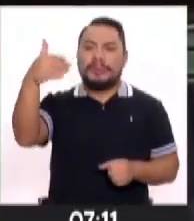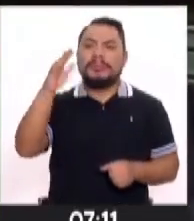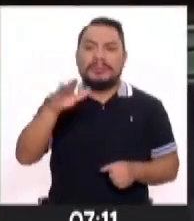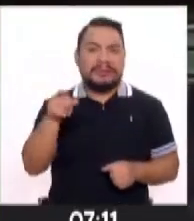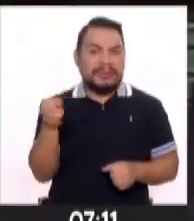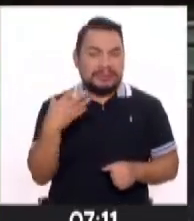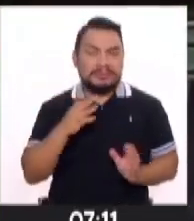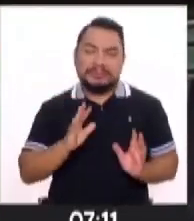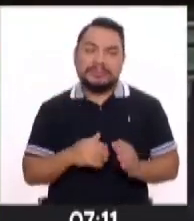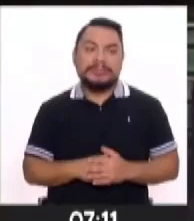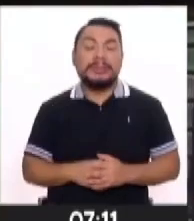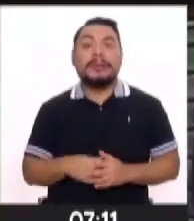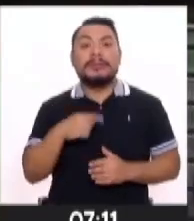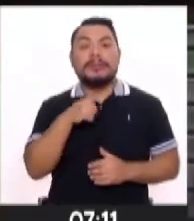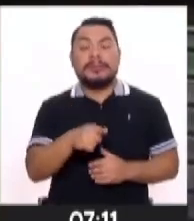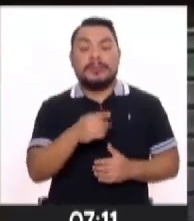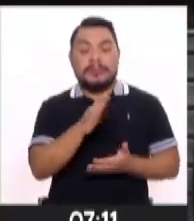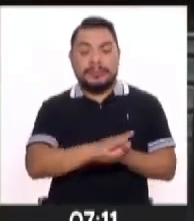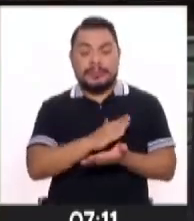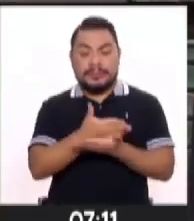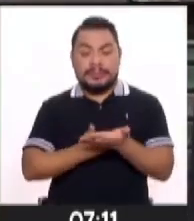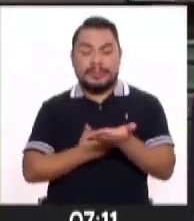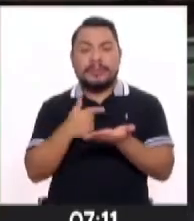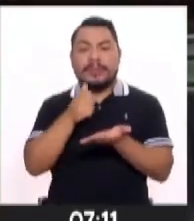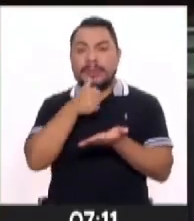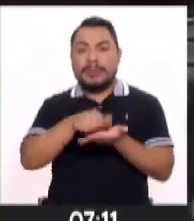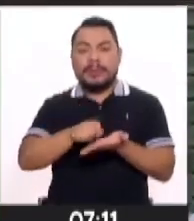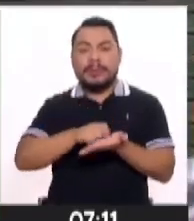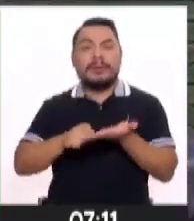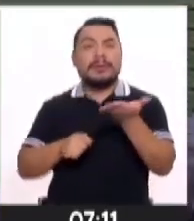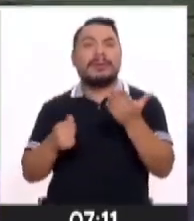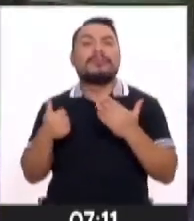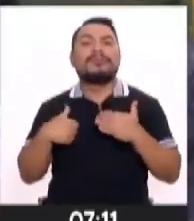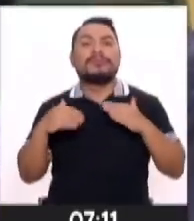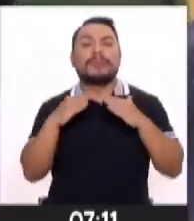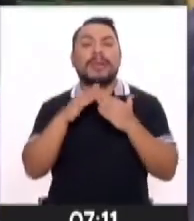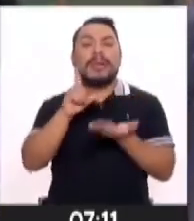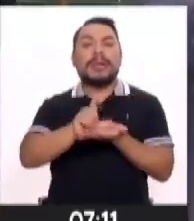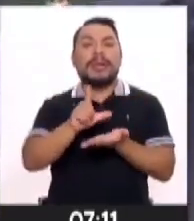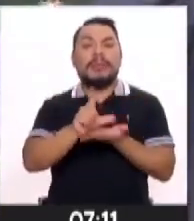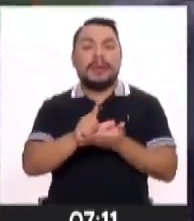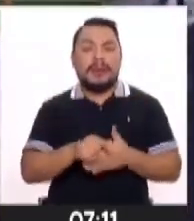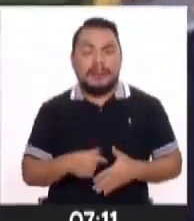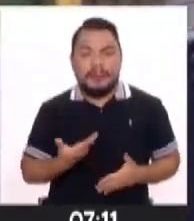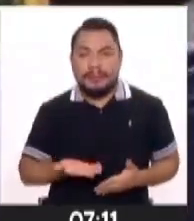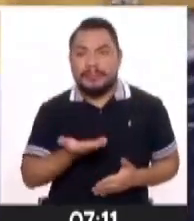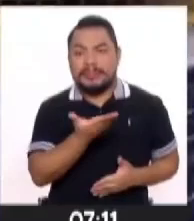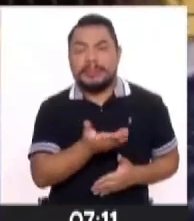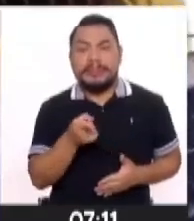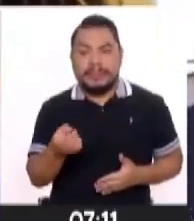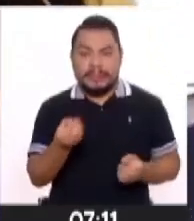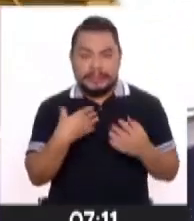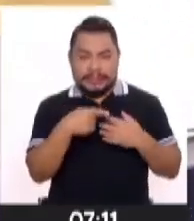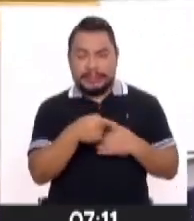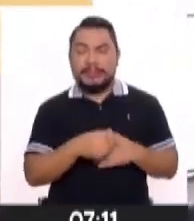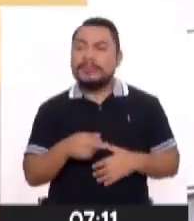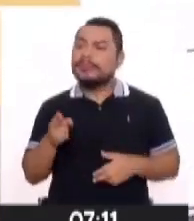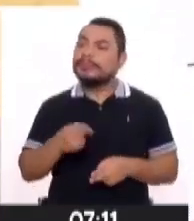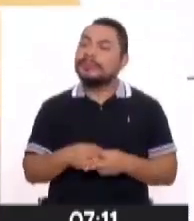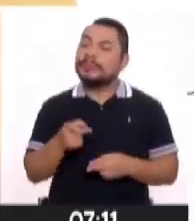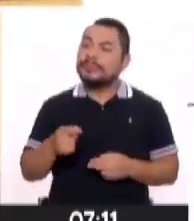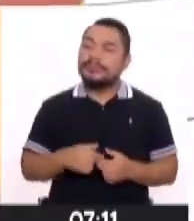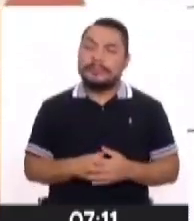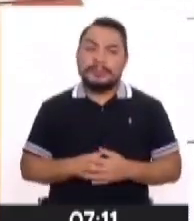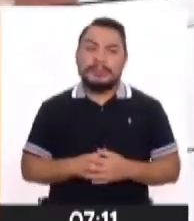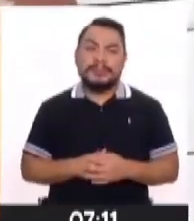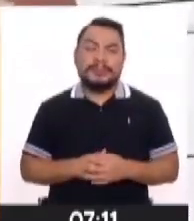los vecinos también han presentado un documento a la municipalidad de Lima y justamente vamos a hablar con un señor que nos va a dar más detalles sobre eso. Caballero, buen día, ¿su nombre?